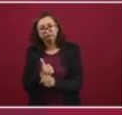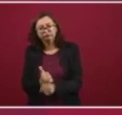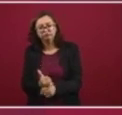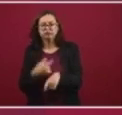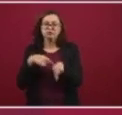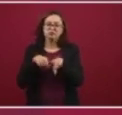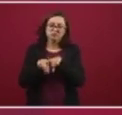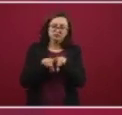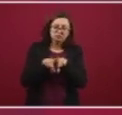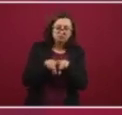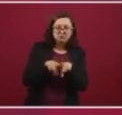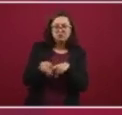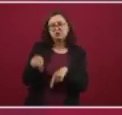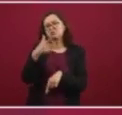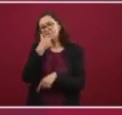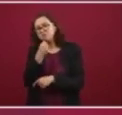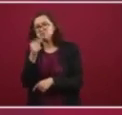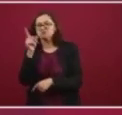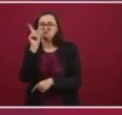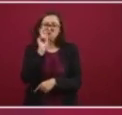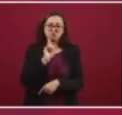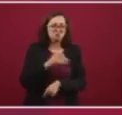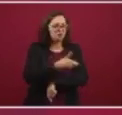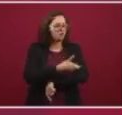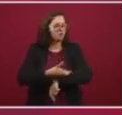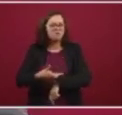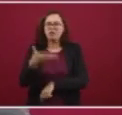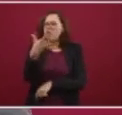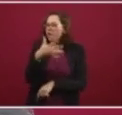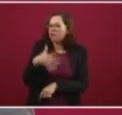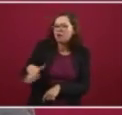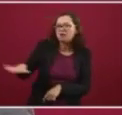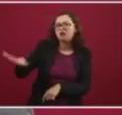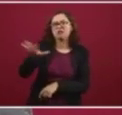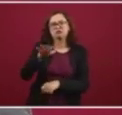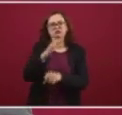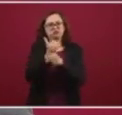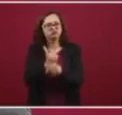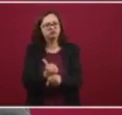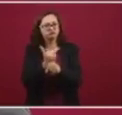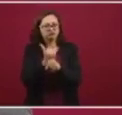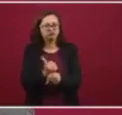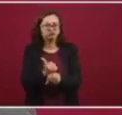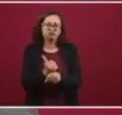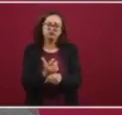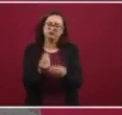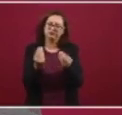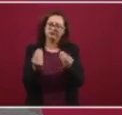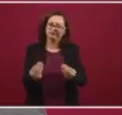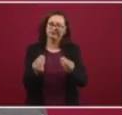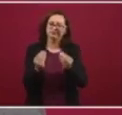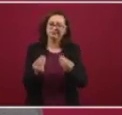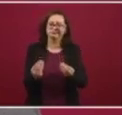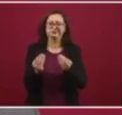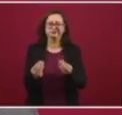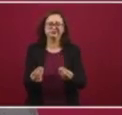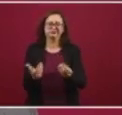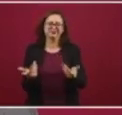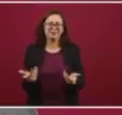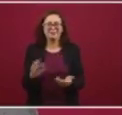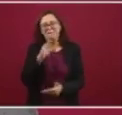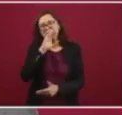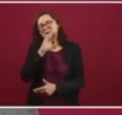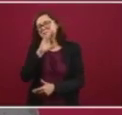sus hermanos, hermanas, sus familiares en general. Es mucho sufrimiento, sobre todo para las